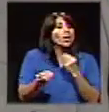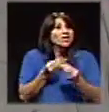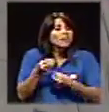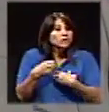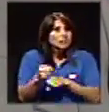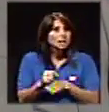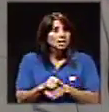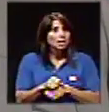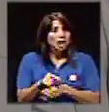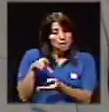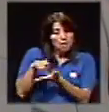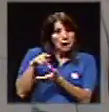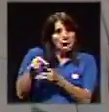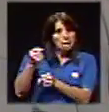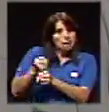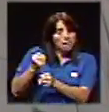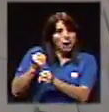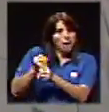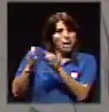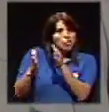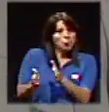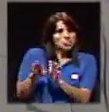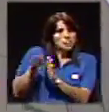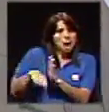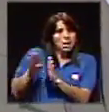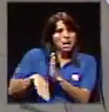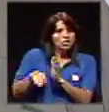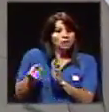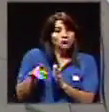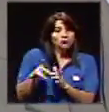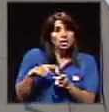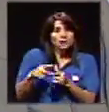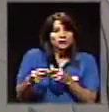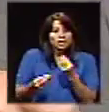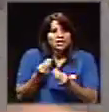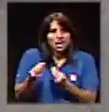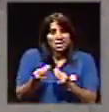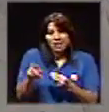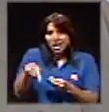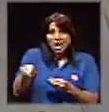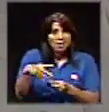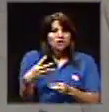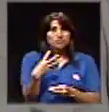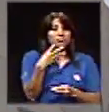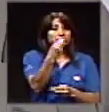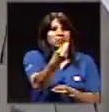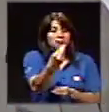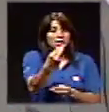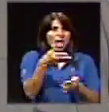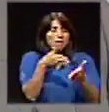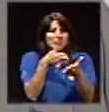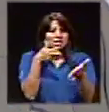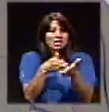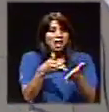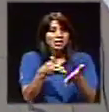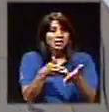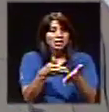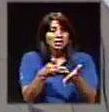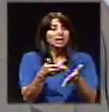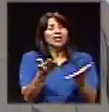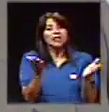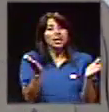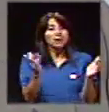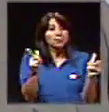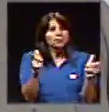apenas medio mejora el bienestar de los trabajadores, se nos van a las empresas o empiezan a amenazar que reduzcan cargas sociales, que les quiten impuestos. La